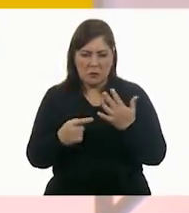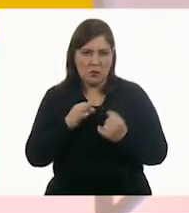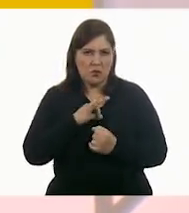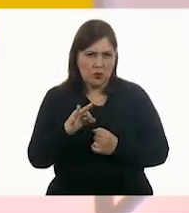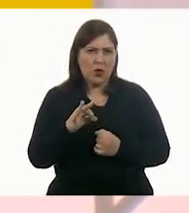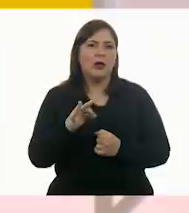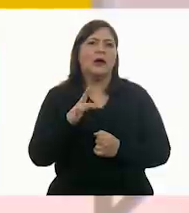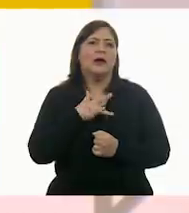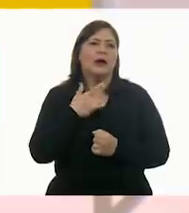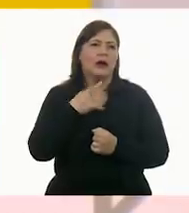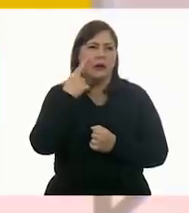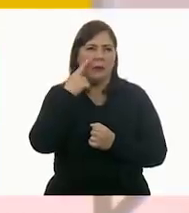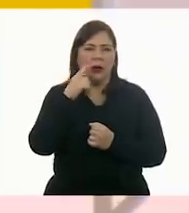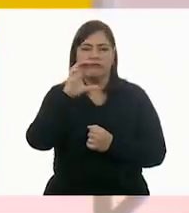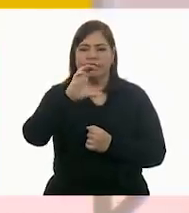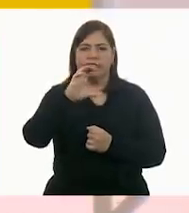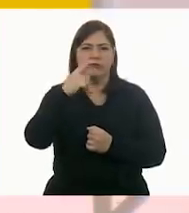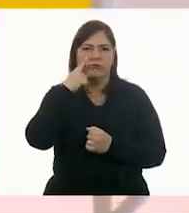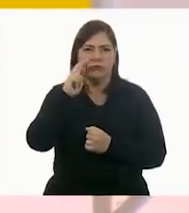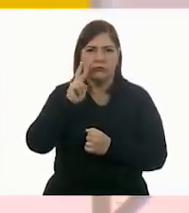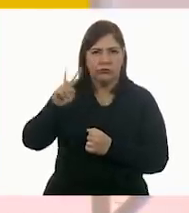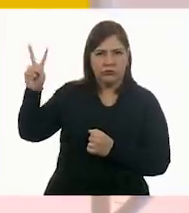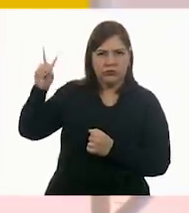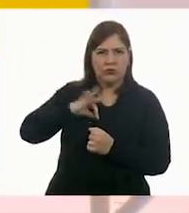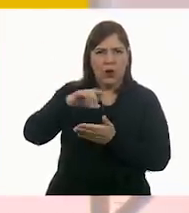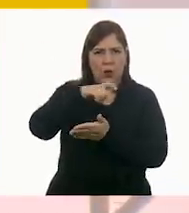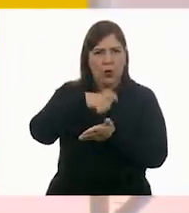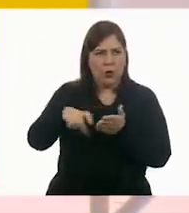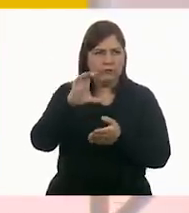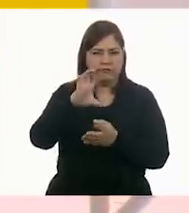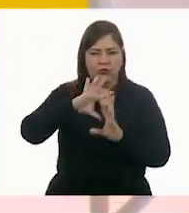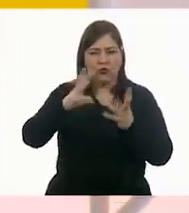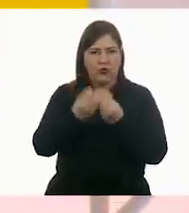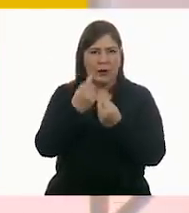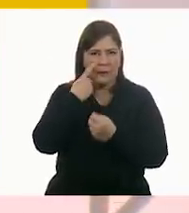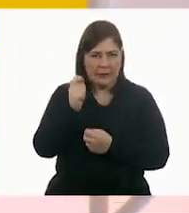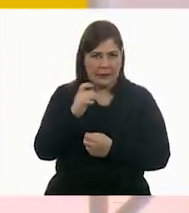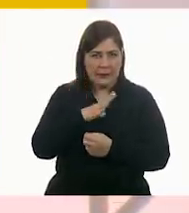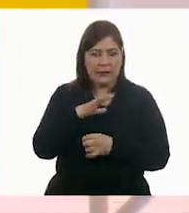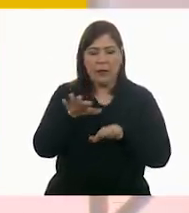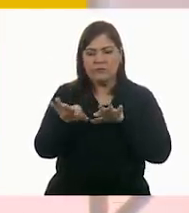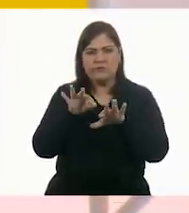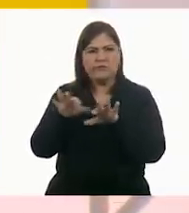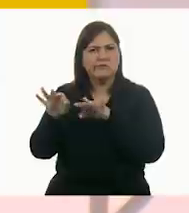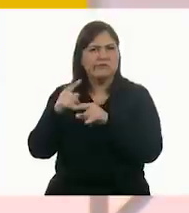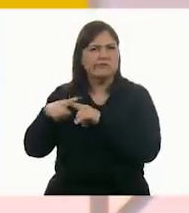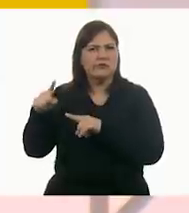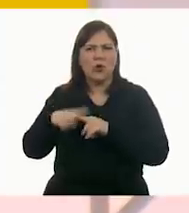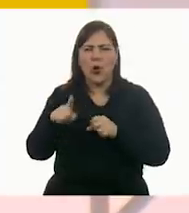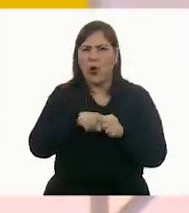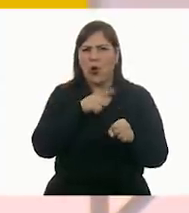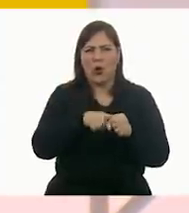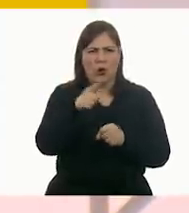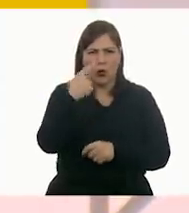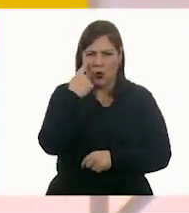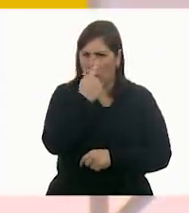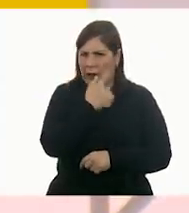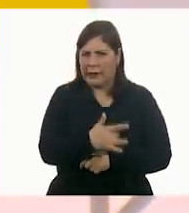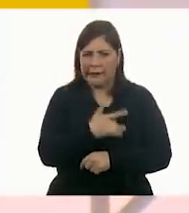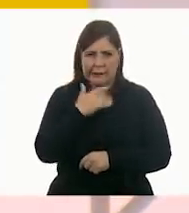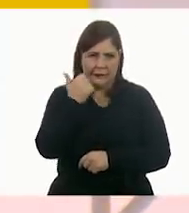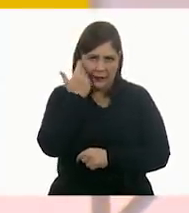o en botecito, mira. Y aquí vienen todos, ¿ya viste? Entonces, escoge los colores que tú quieras. Muy bien. ¿Cuál vas a